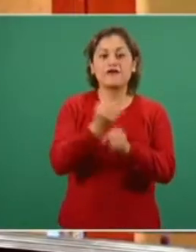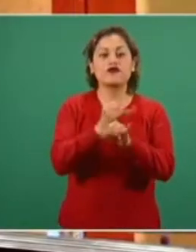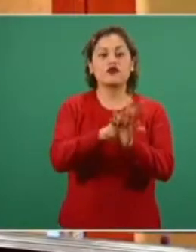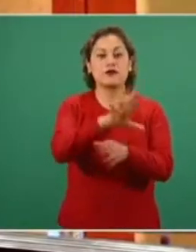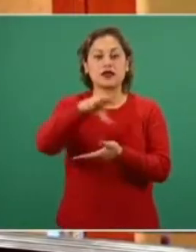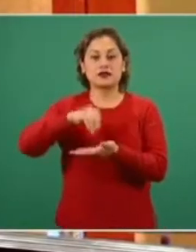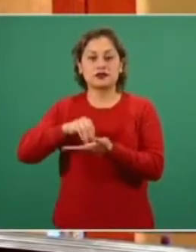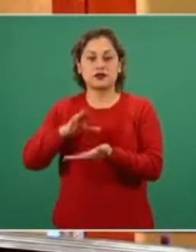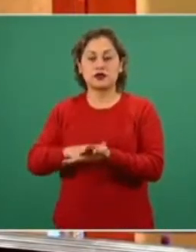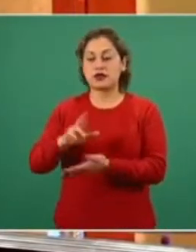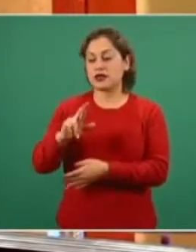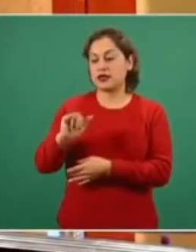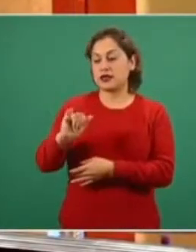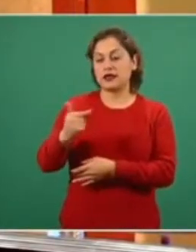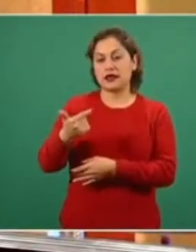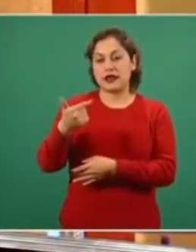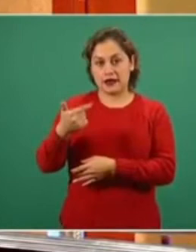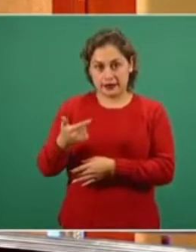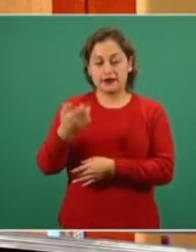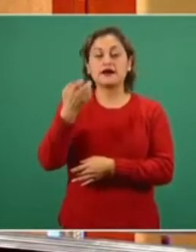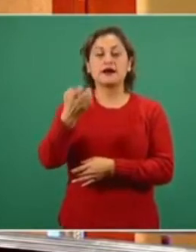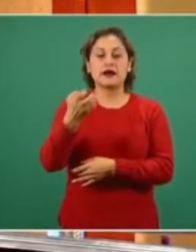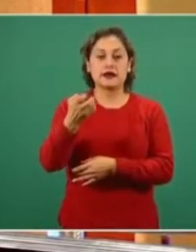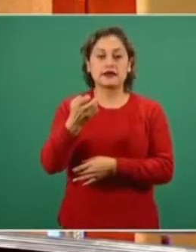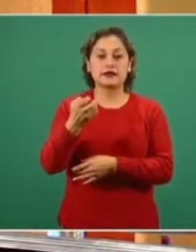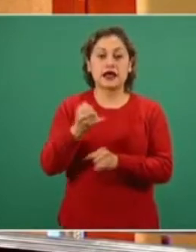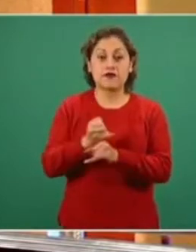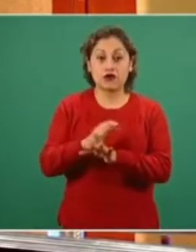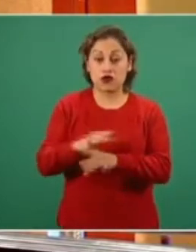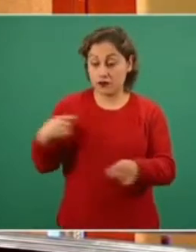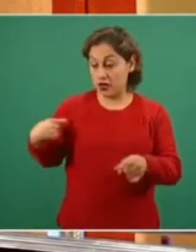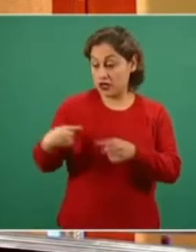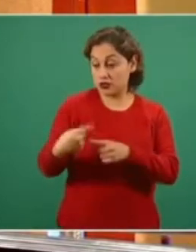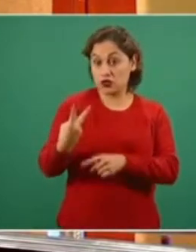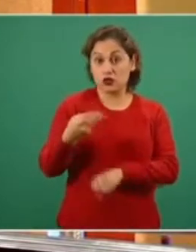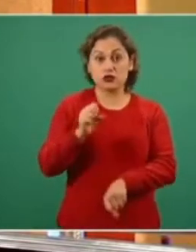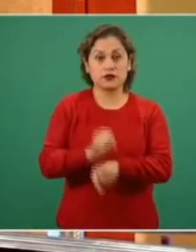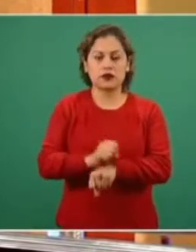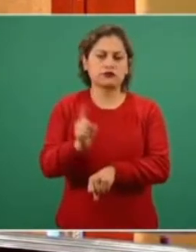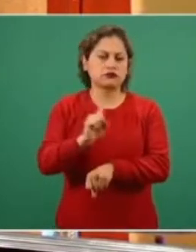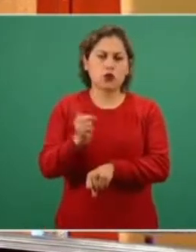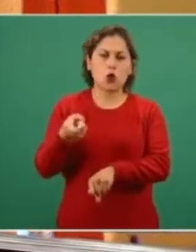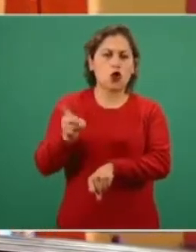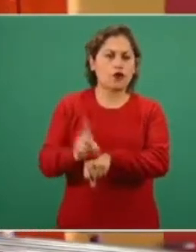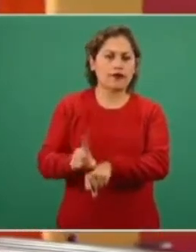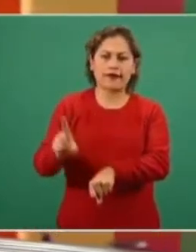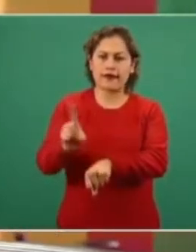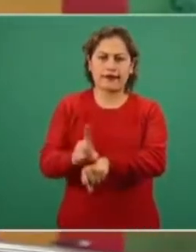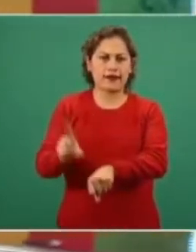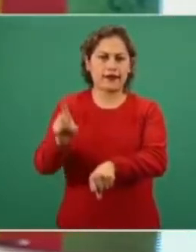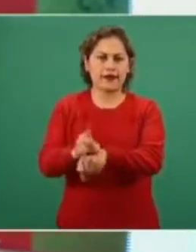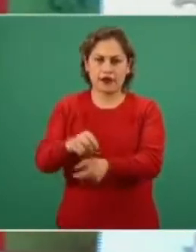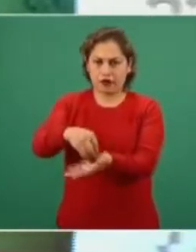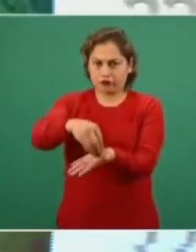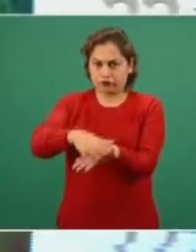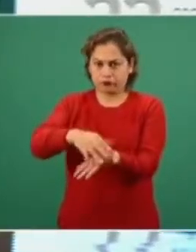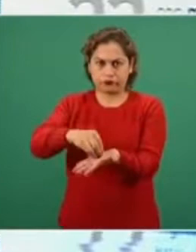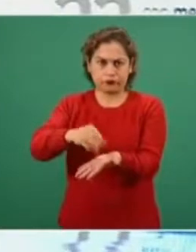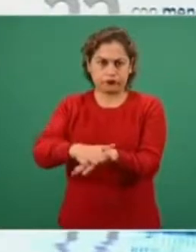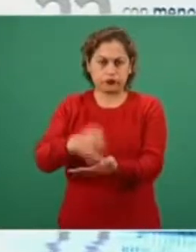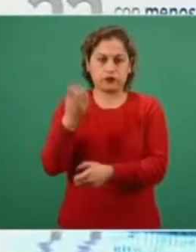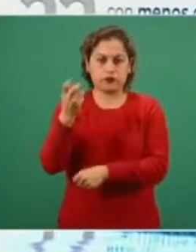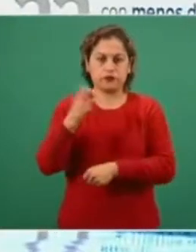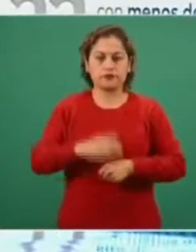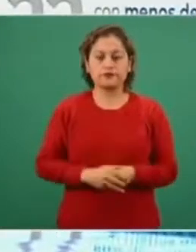no requiere de esta estabilización de las últimas dos semanas, sino son los datos del día, con el corte del día de hoy.